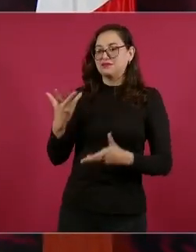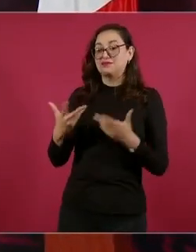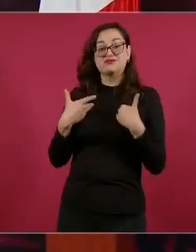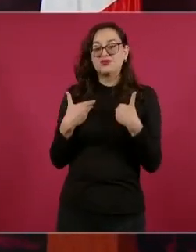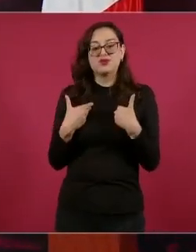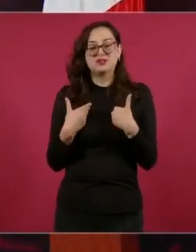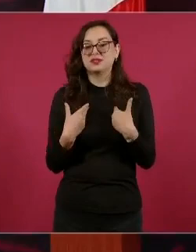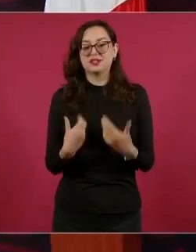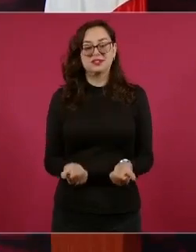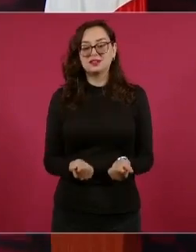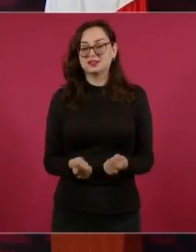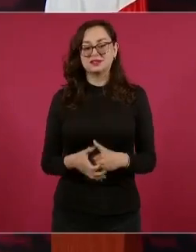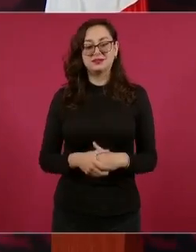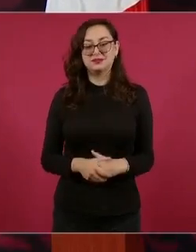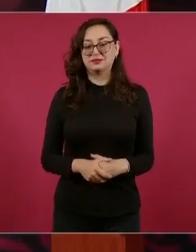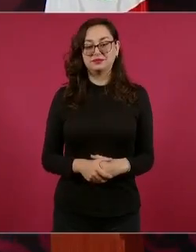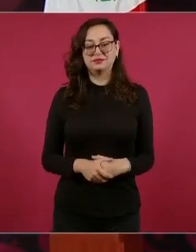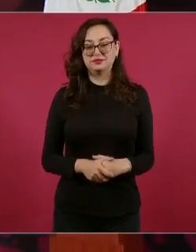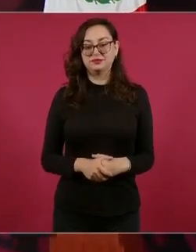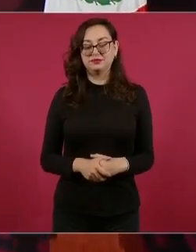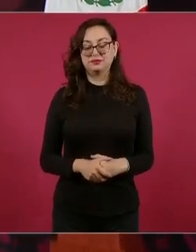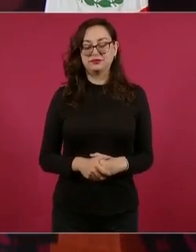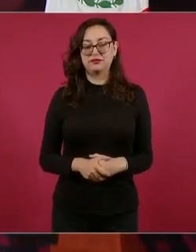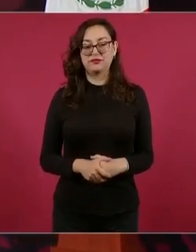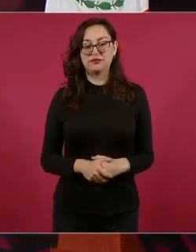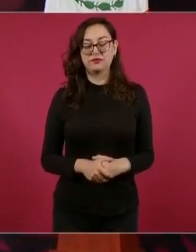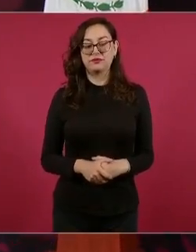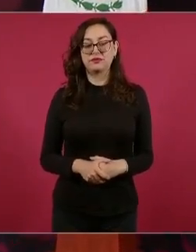Pero recuerdo que uno de los